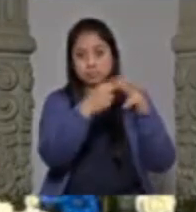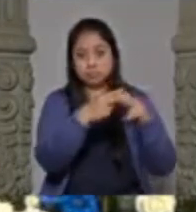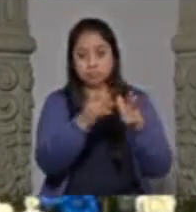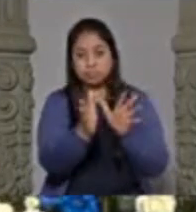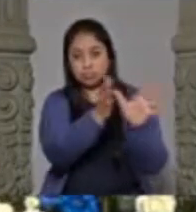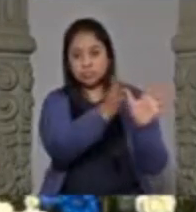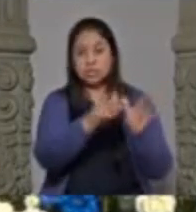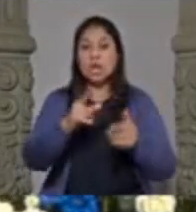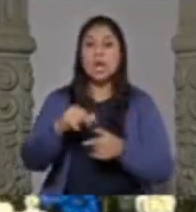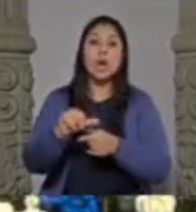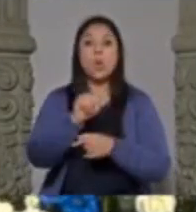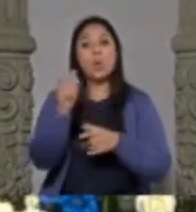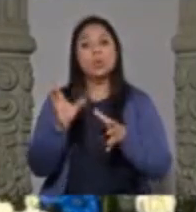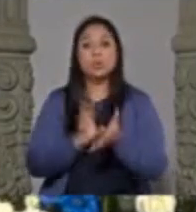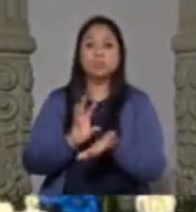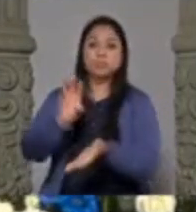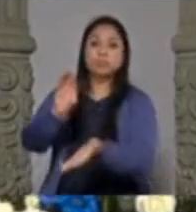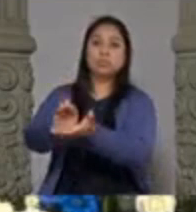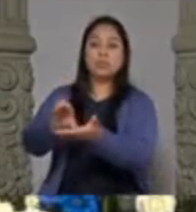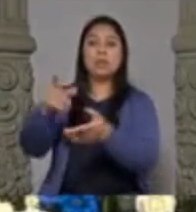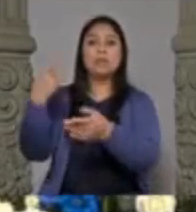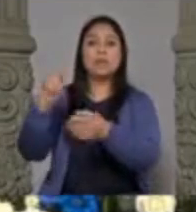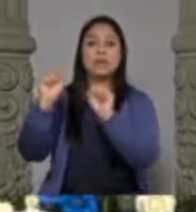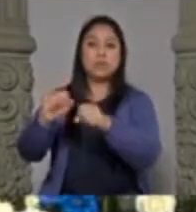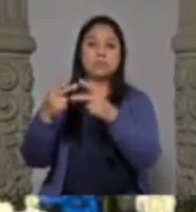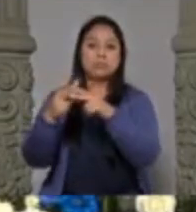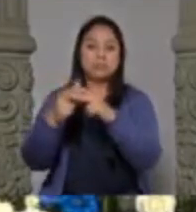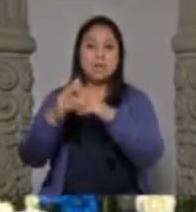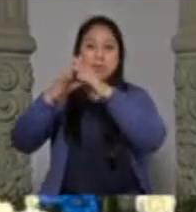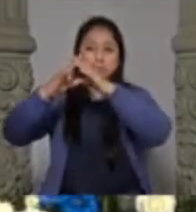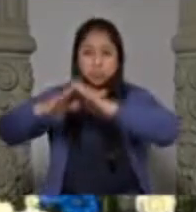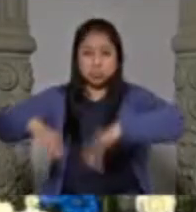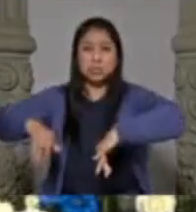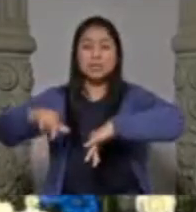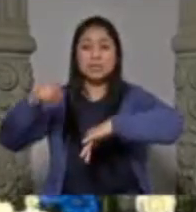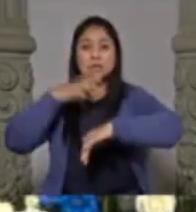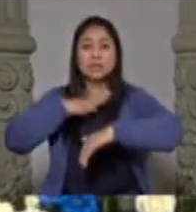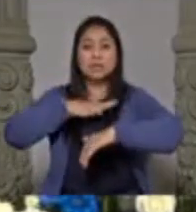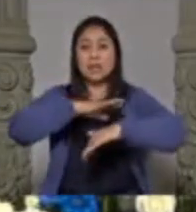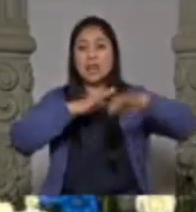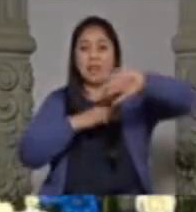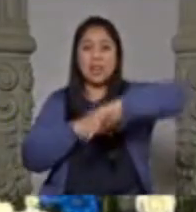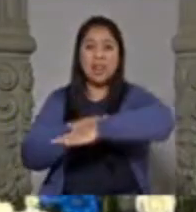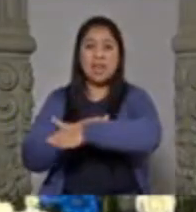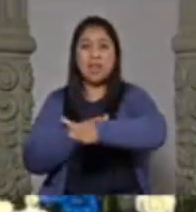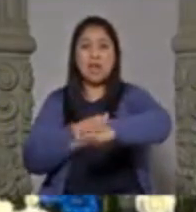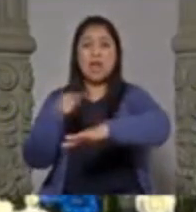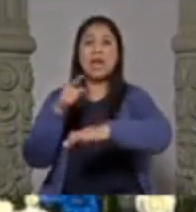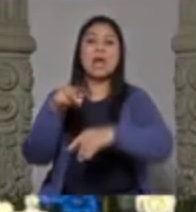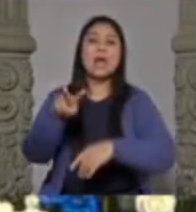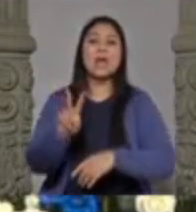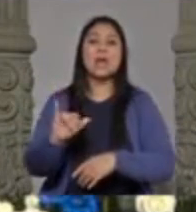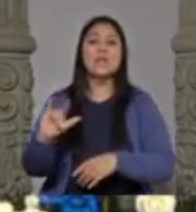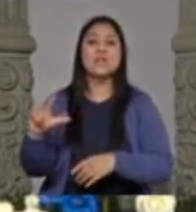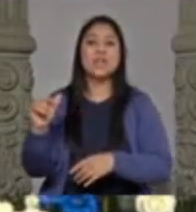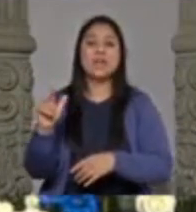o una parte para lograr reparar el socavamiento que hubo en la bajada de Villalobos,